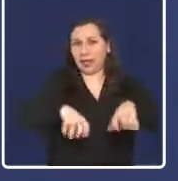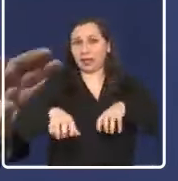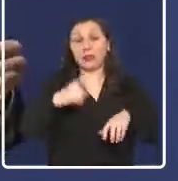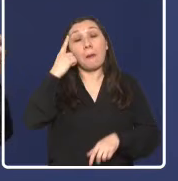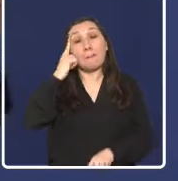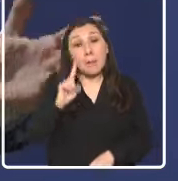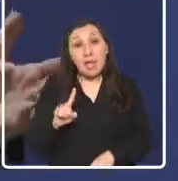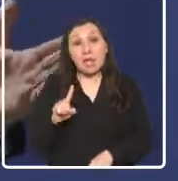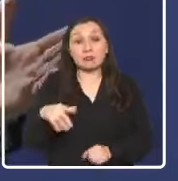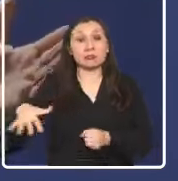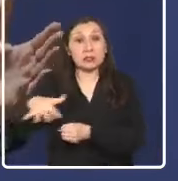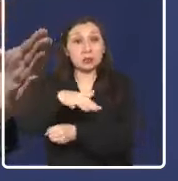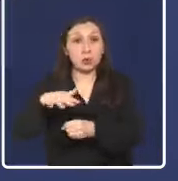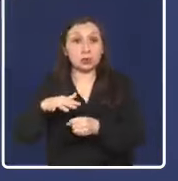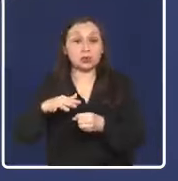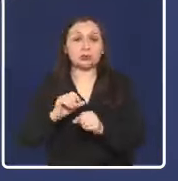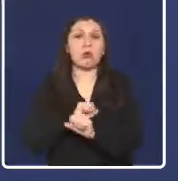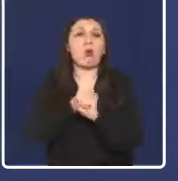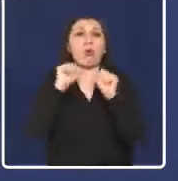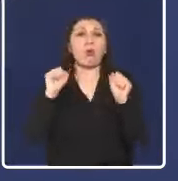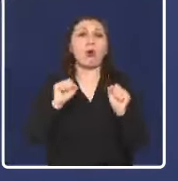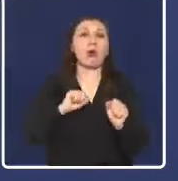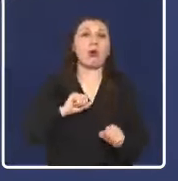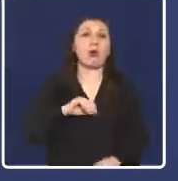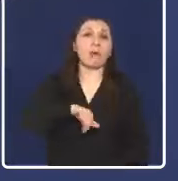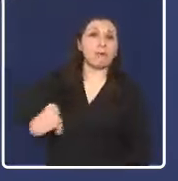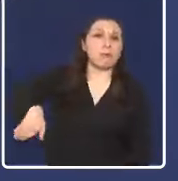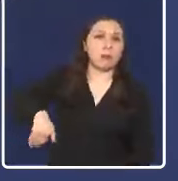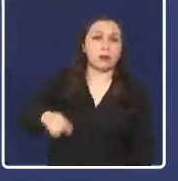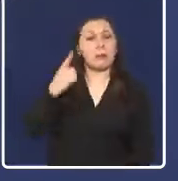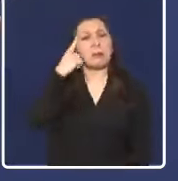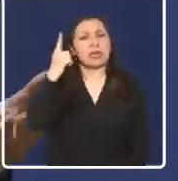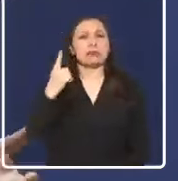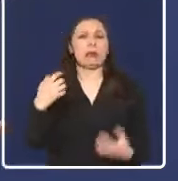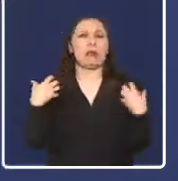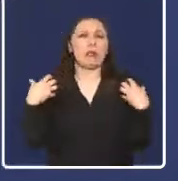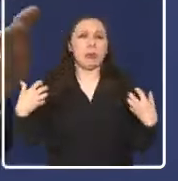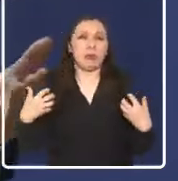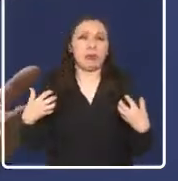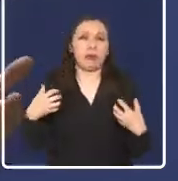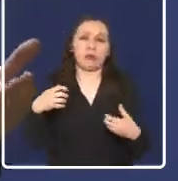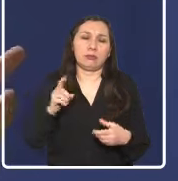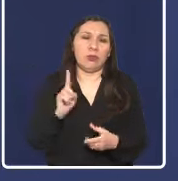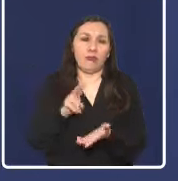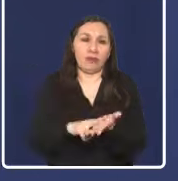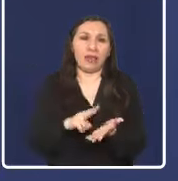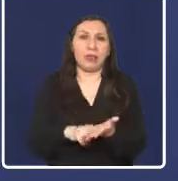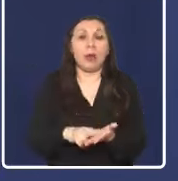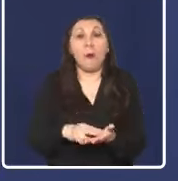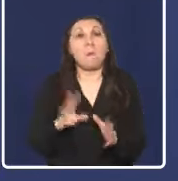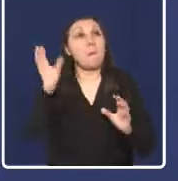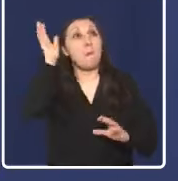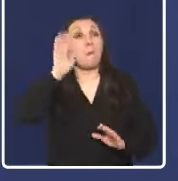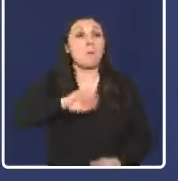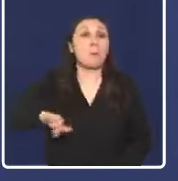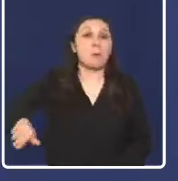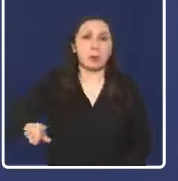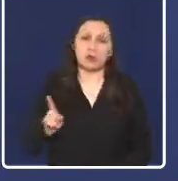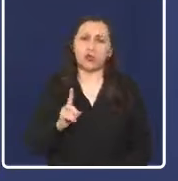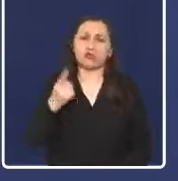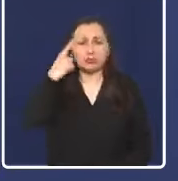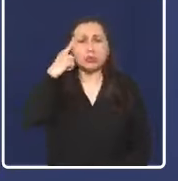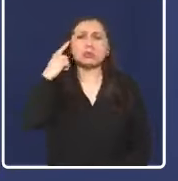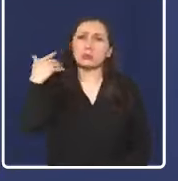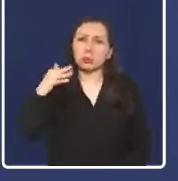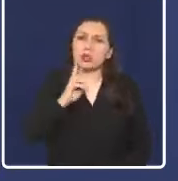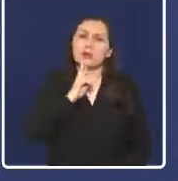pero dada la contingencia uno no podía... me hubiese parecido irresponsable, irreal, hacer como si no hubiese pasado, y por eso me parece que es